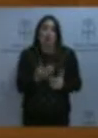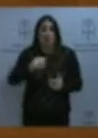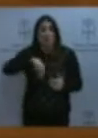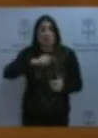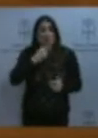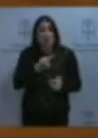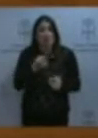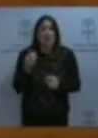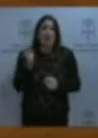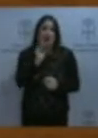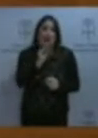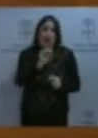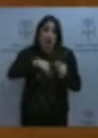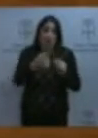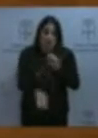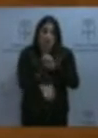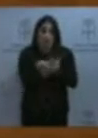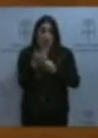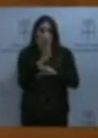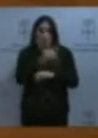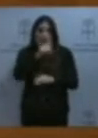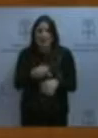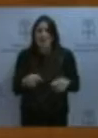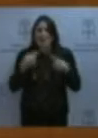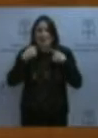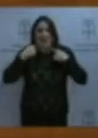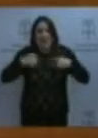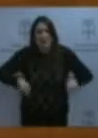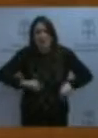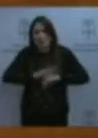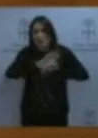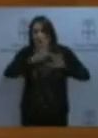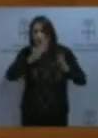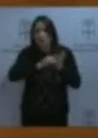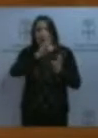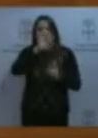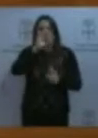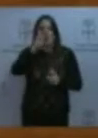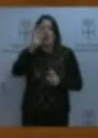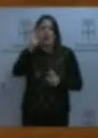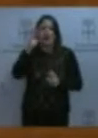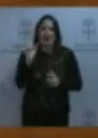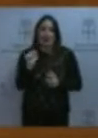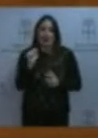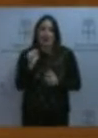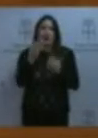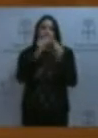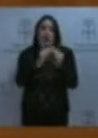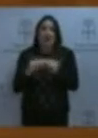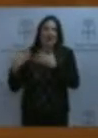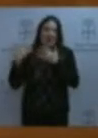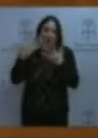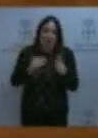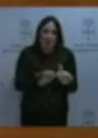la interpelación que da lugar a esta moción, el fracaso estrepitoso en la elaboración del IPCA durante más de una década ha provocado una absoluta